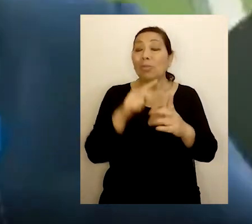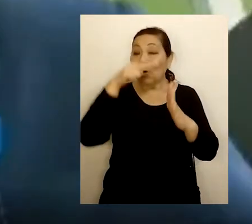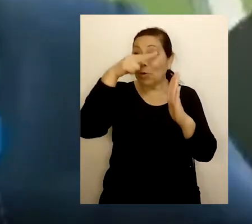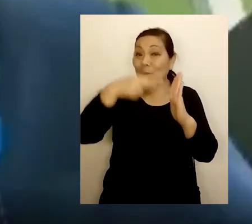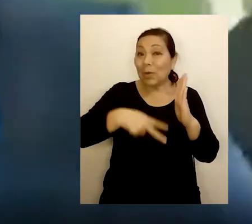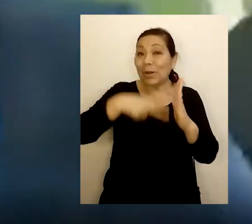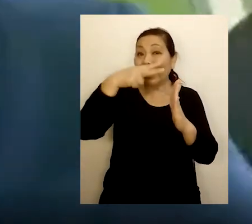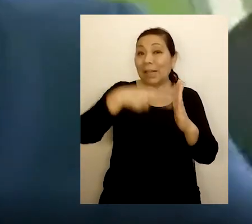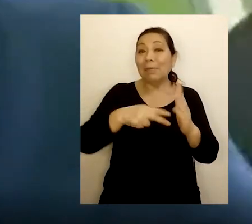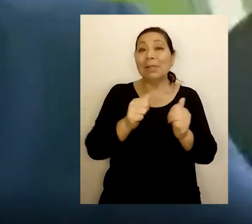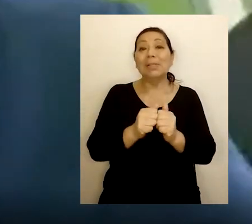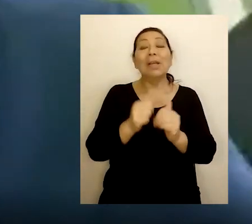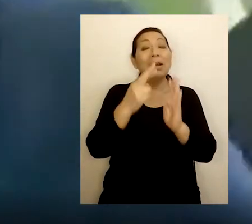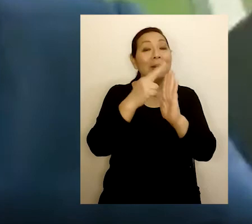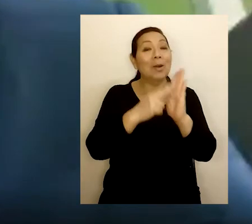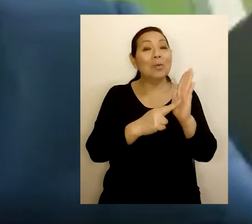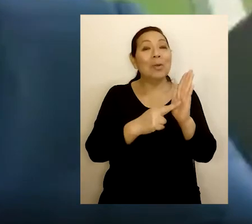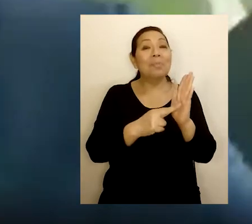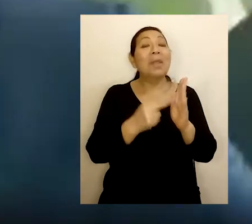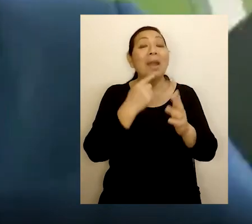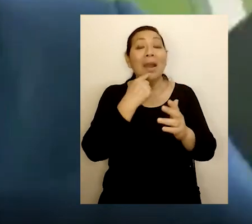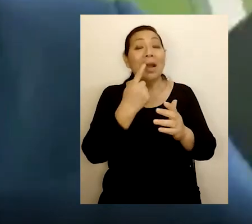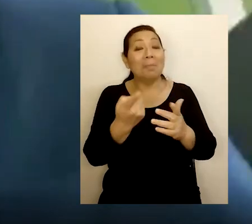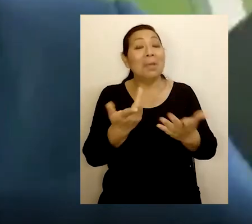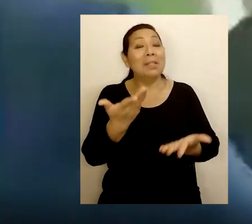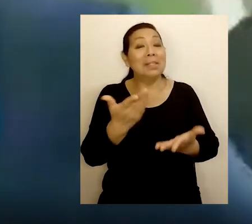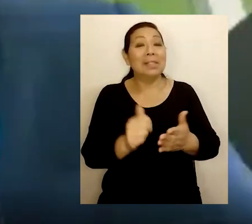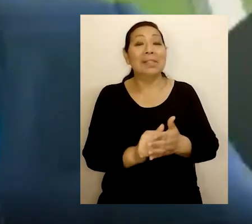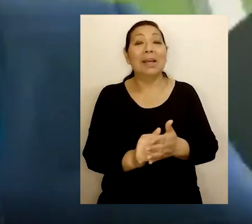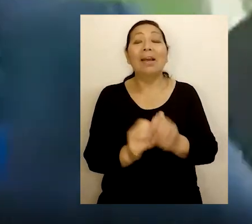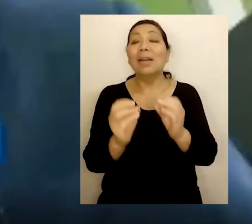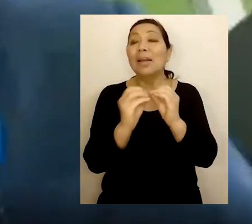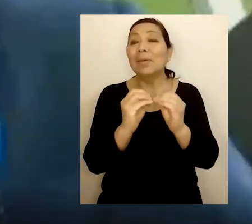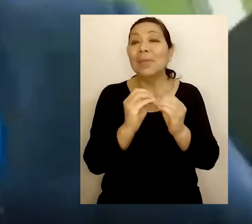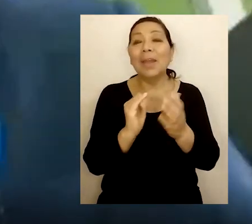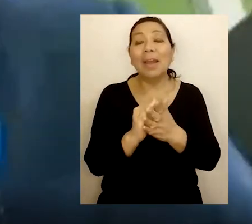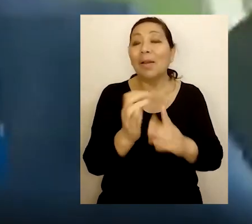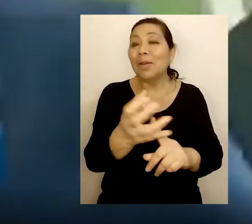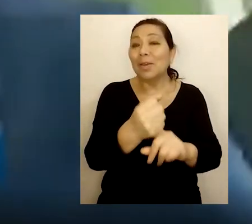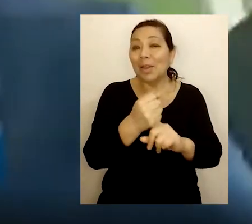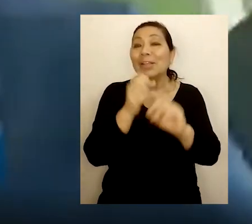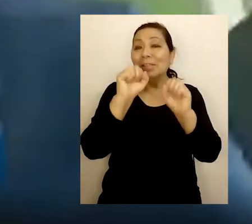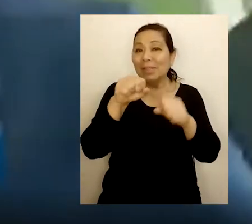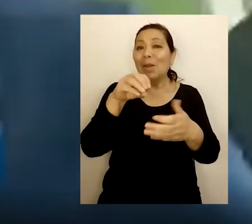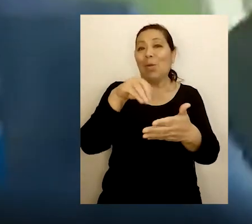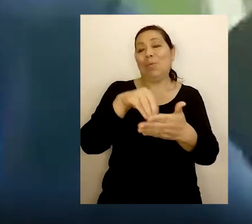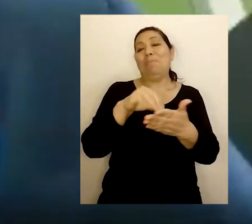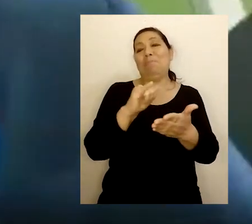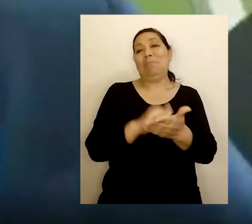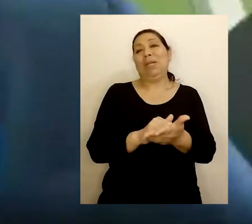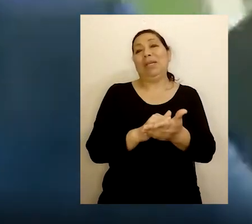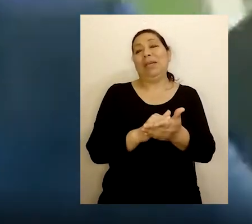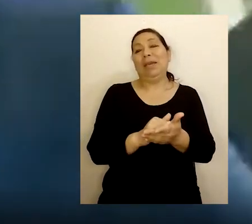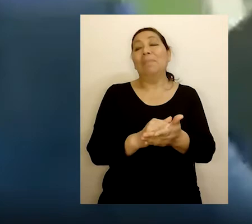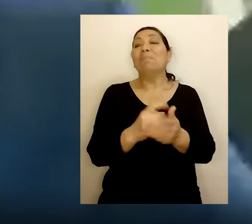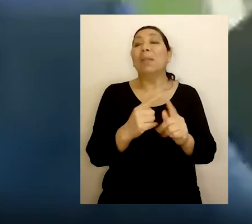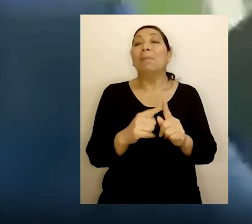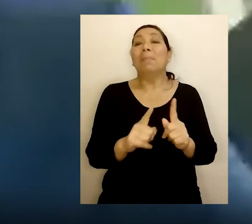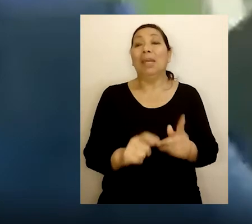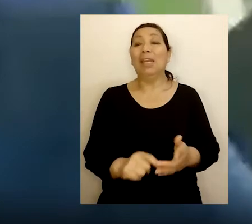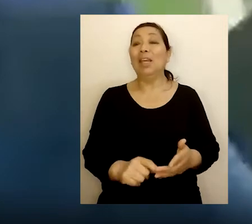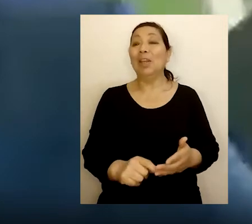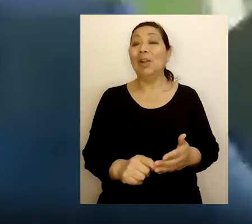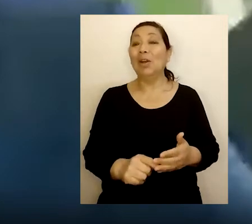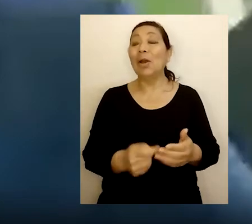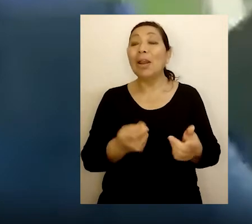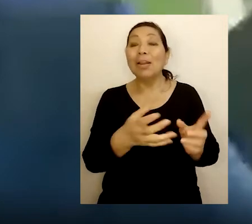revisa el contenido de esa resolución, se advierte que en realidad el arraigo domiciliario sí lo cumplía, efectivamente sí se cumplía,